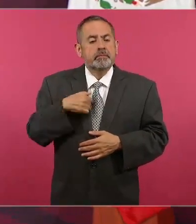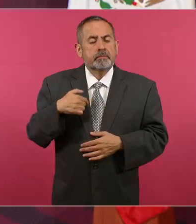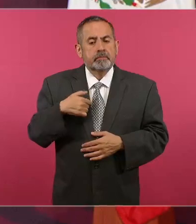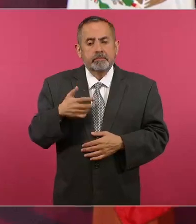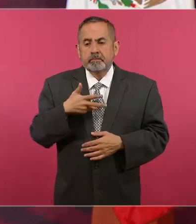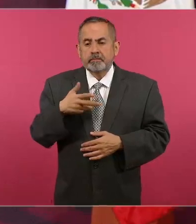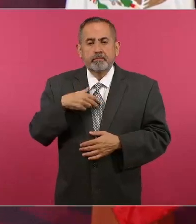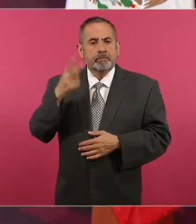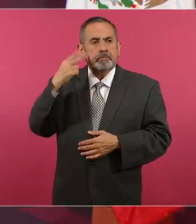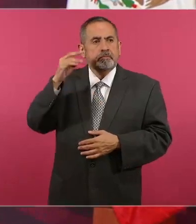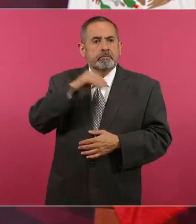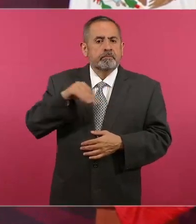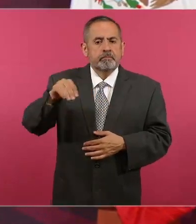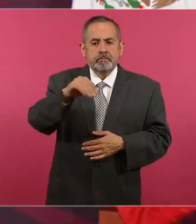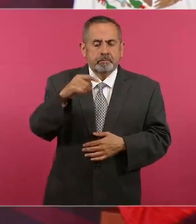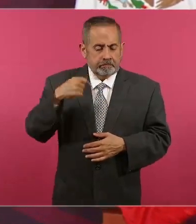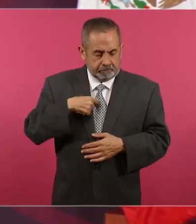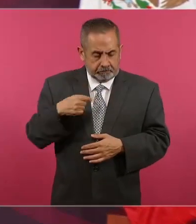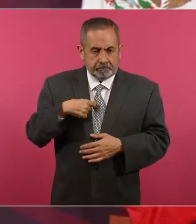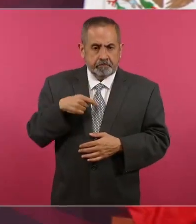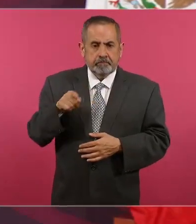tengo una gira